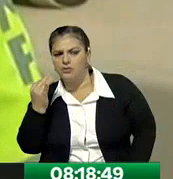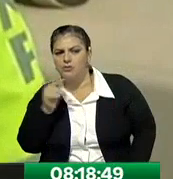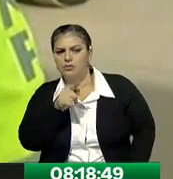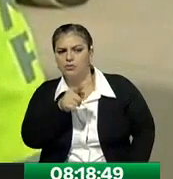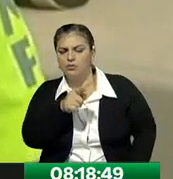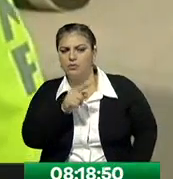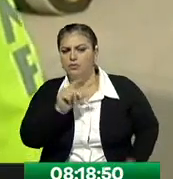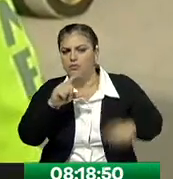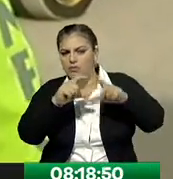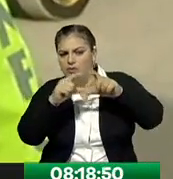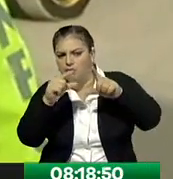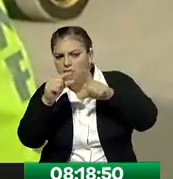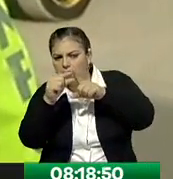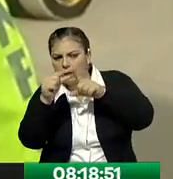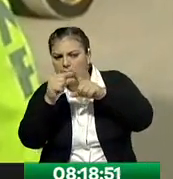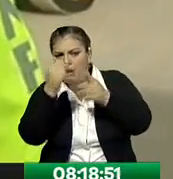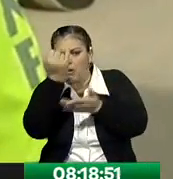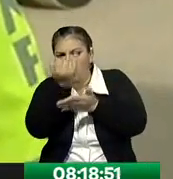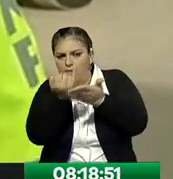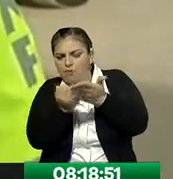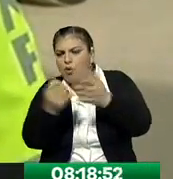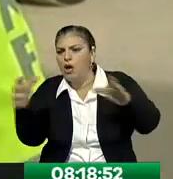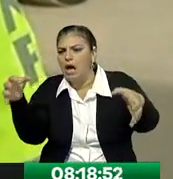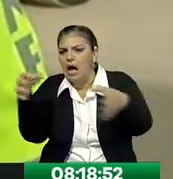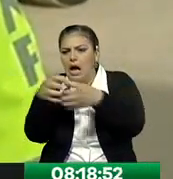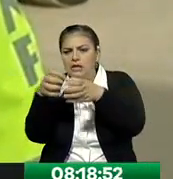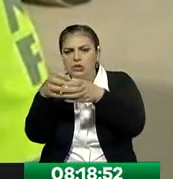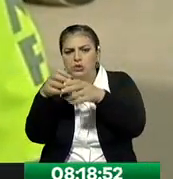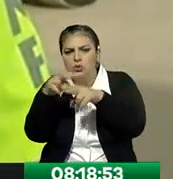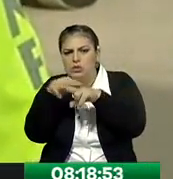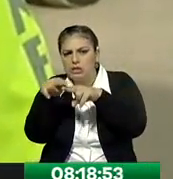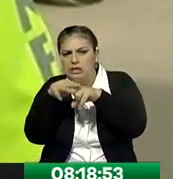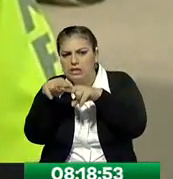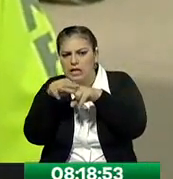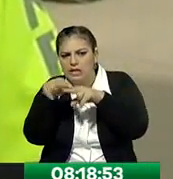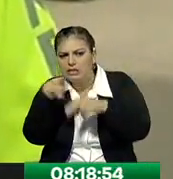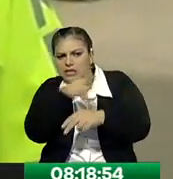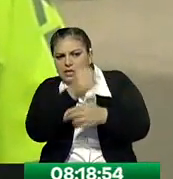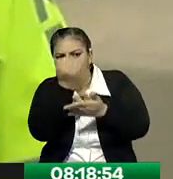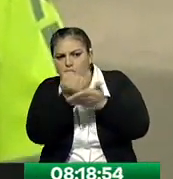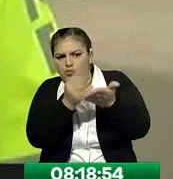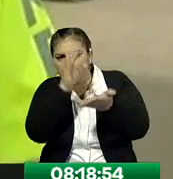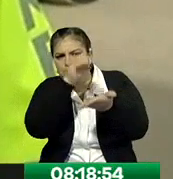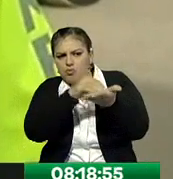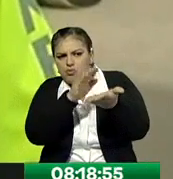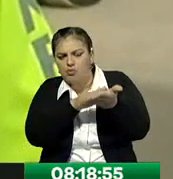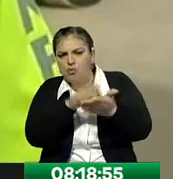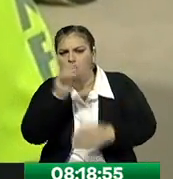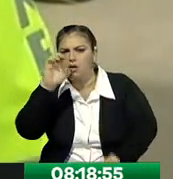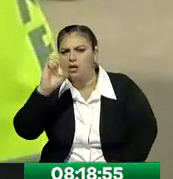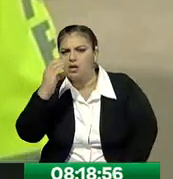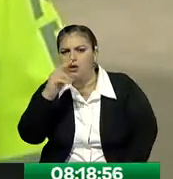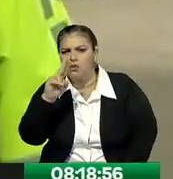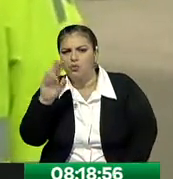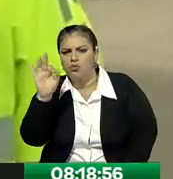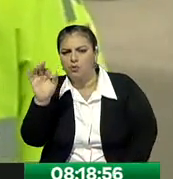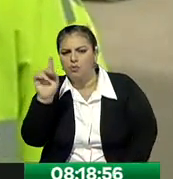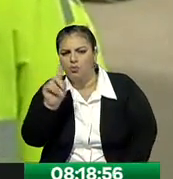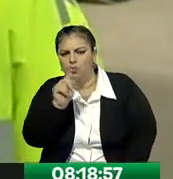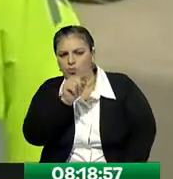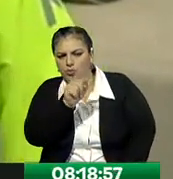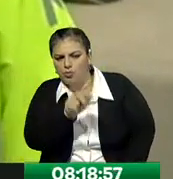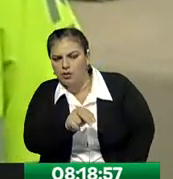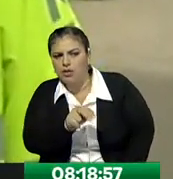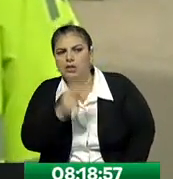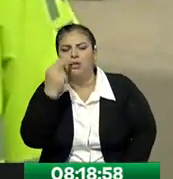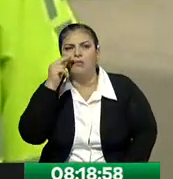sobre todo los logos distintivos de seguridad de las cooperativas, del ECU 911, que tengan cámaras